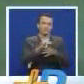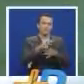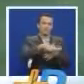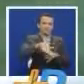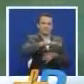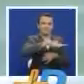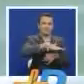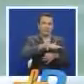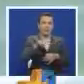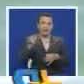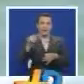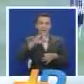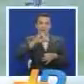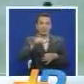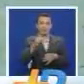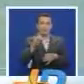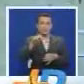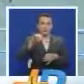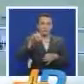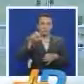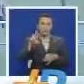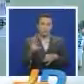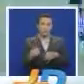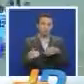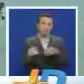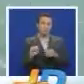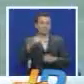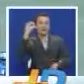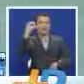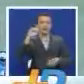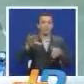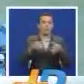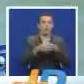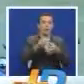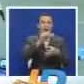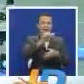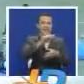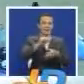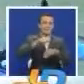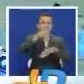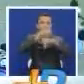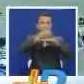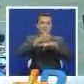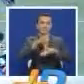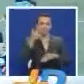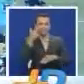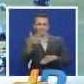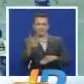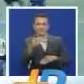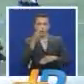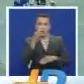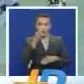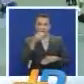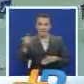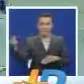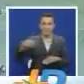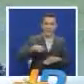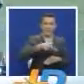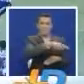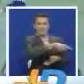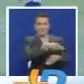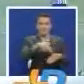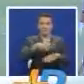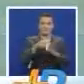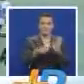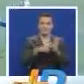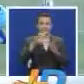líder del grupo A. El gol se genera tras un tiro libre cobrado por Ramos. Rechaza el arquero y en el rebote recibe Cardona, que remata con la